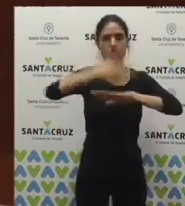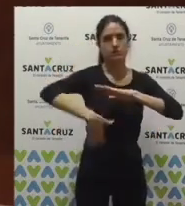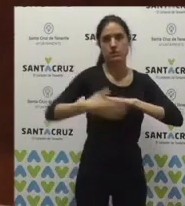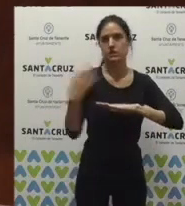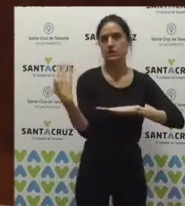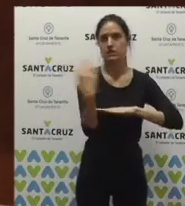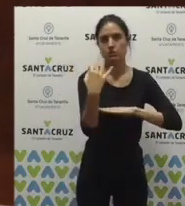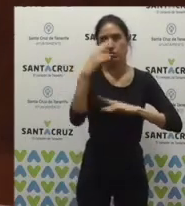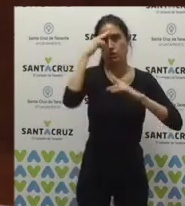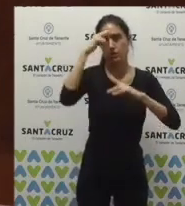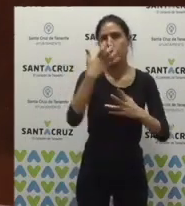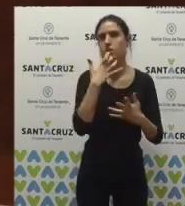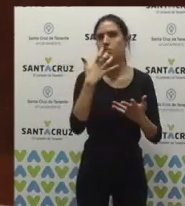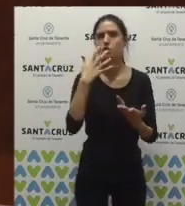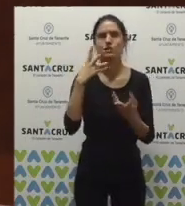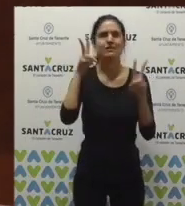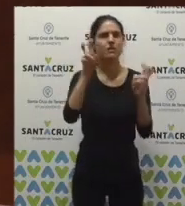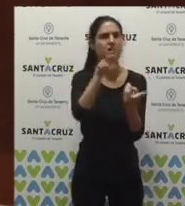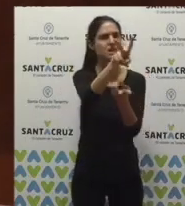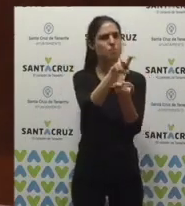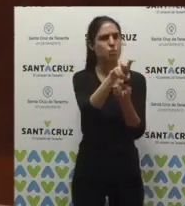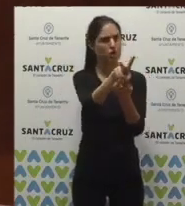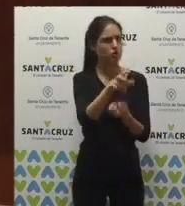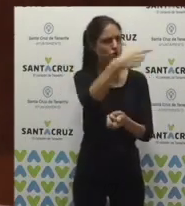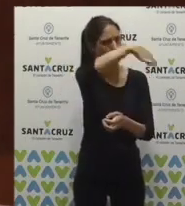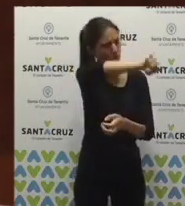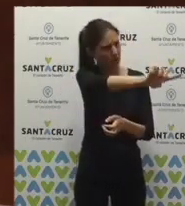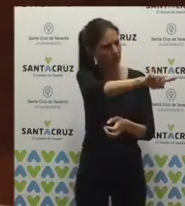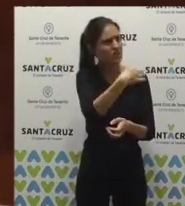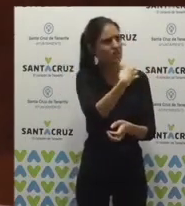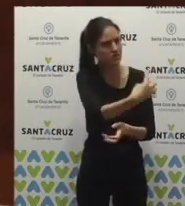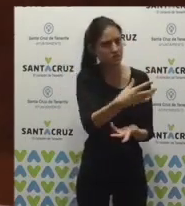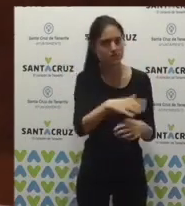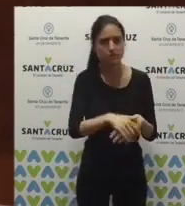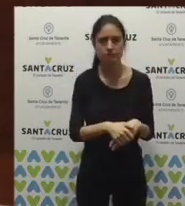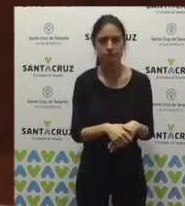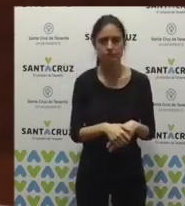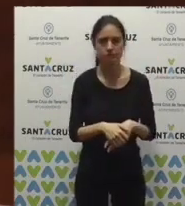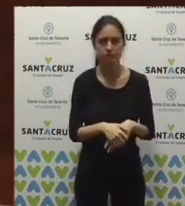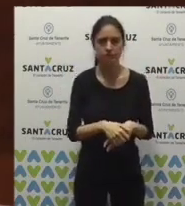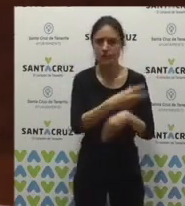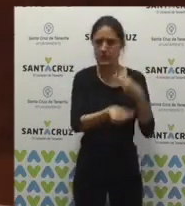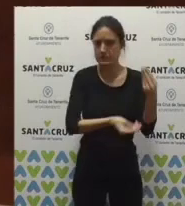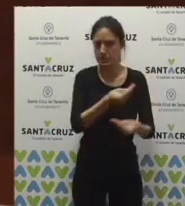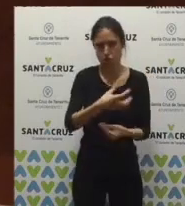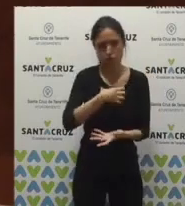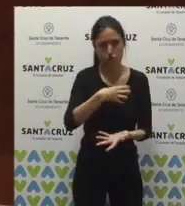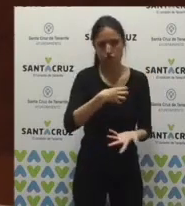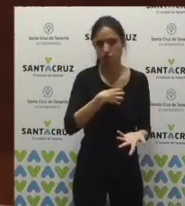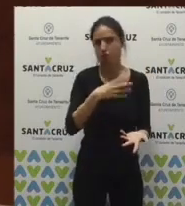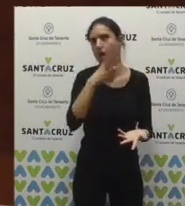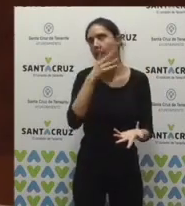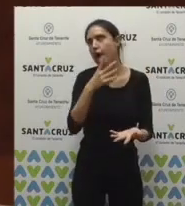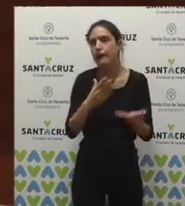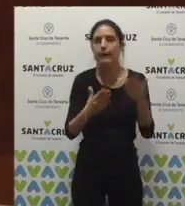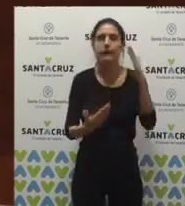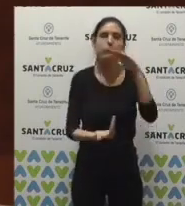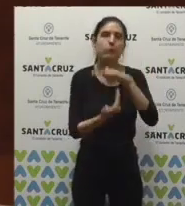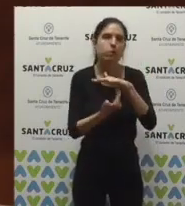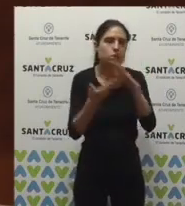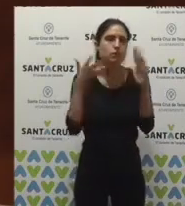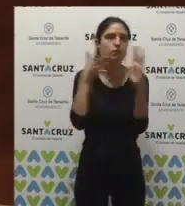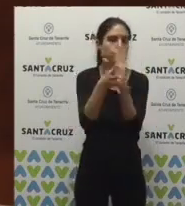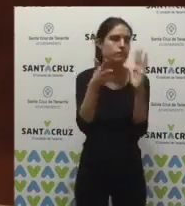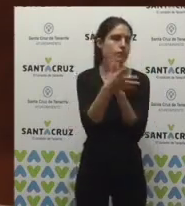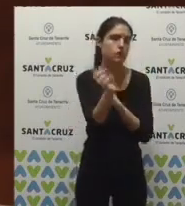impuestos que usted proponía hoy hoy aquí tampoco voy a parar demasiado más en esto porque usted ya lo ha